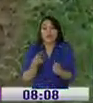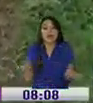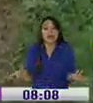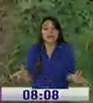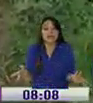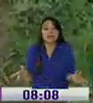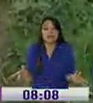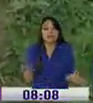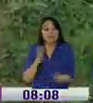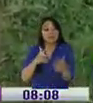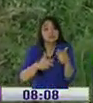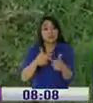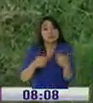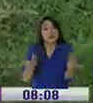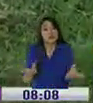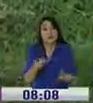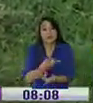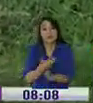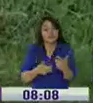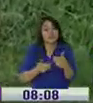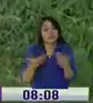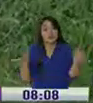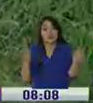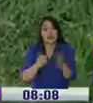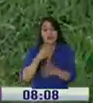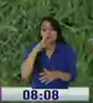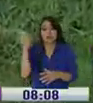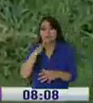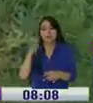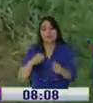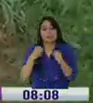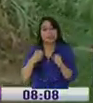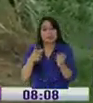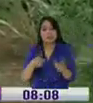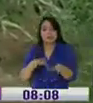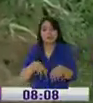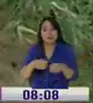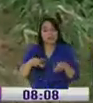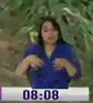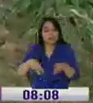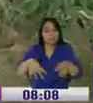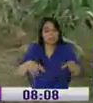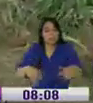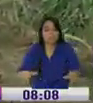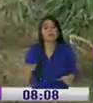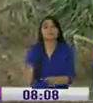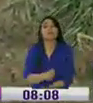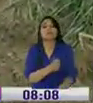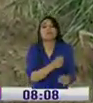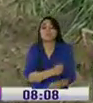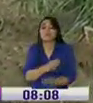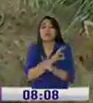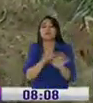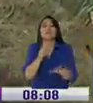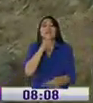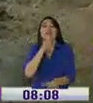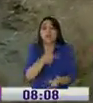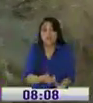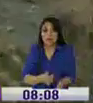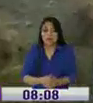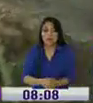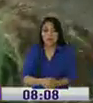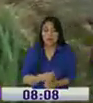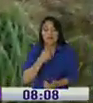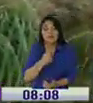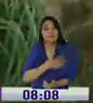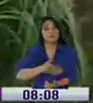con tan un problema grande que es un olor aquí horrible porque el perro ya regó toda la basura. Y también esa parte quisiera que por